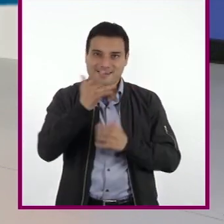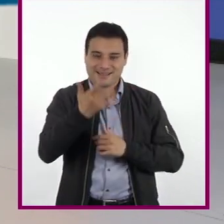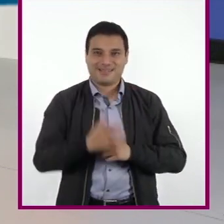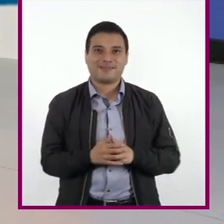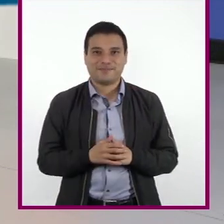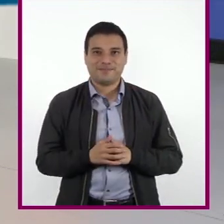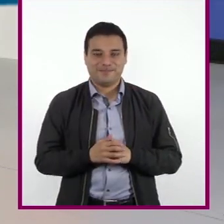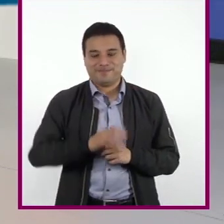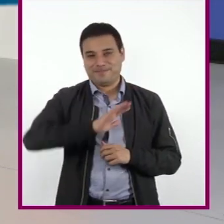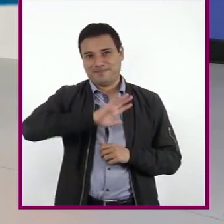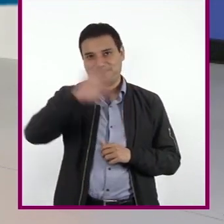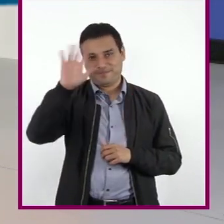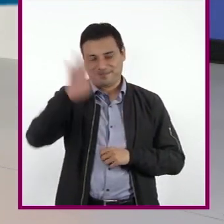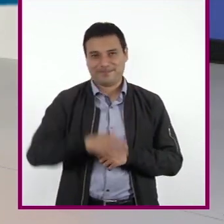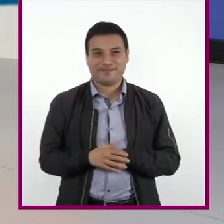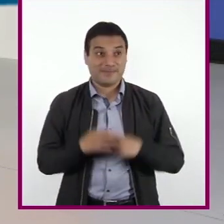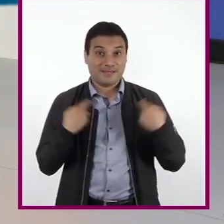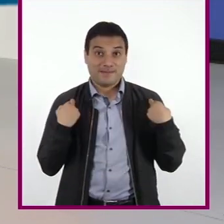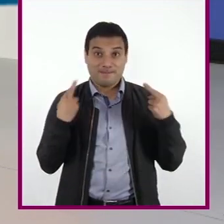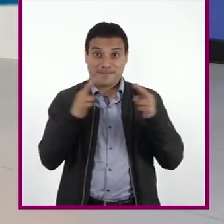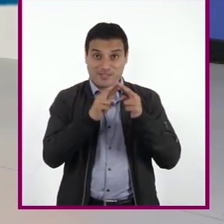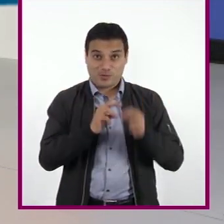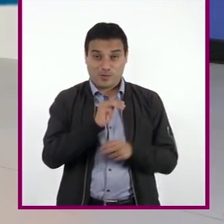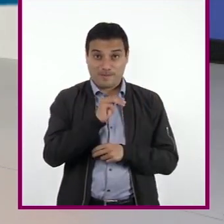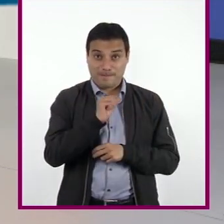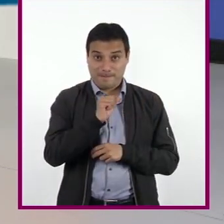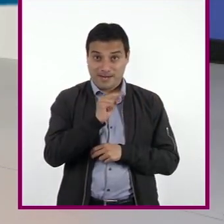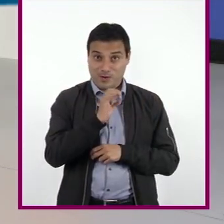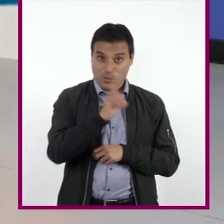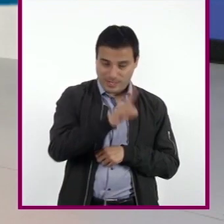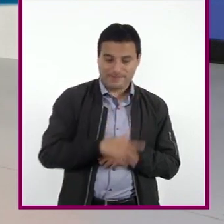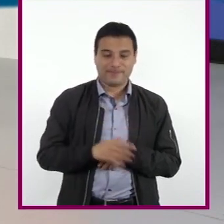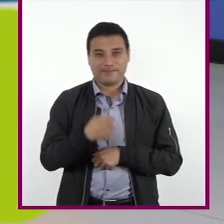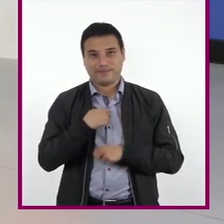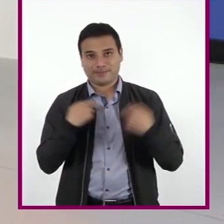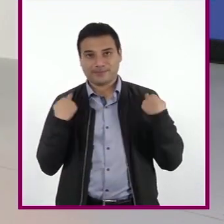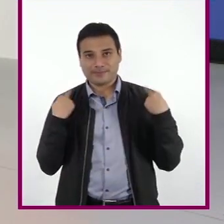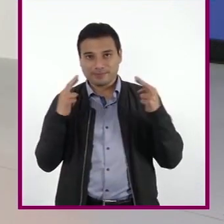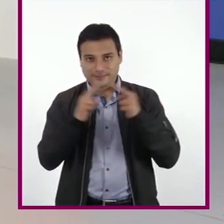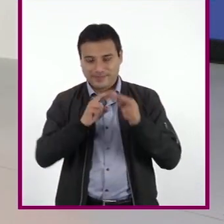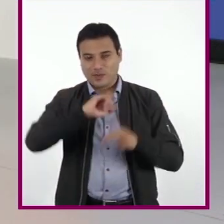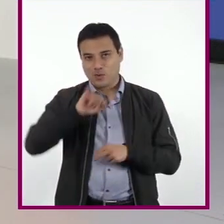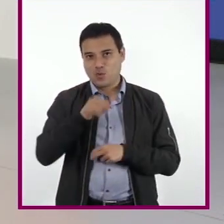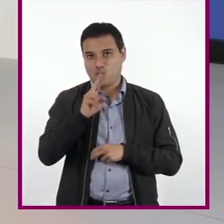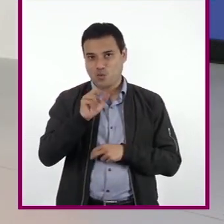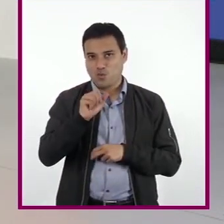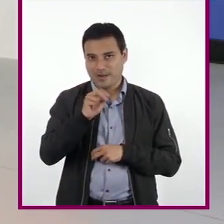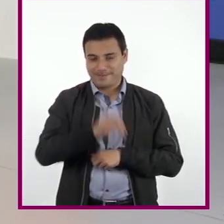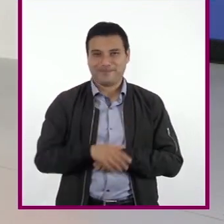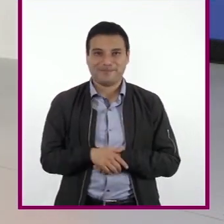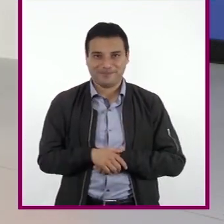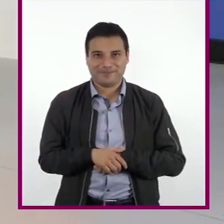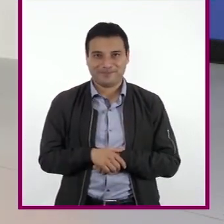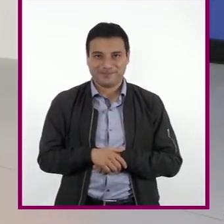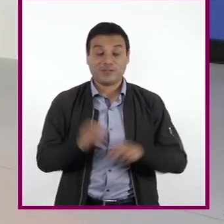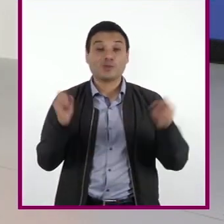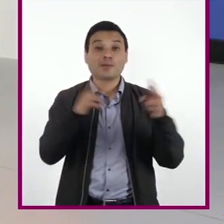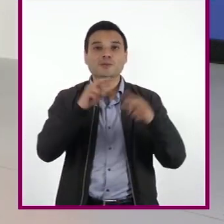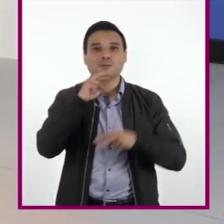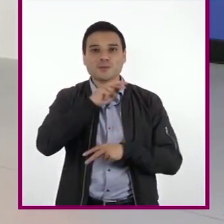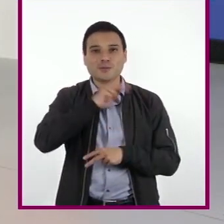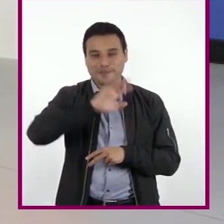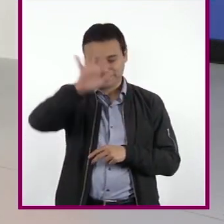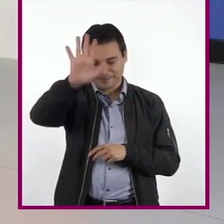Nos despedimos de ustedes el maestro Manuel Prianti y el maestro Juan Carlos Alfonso. Hasta la